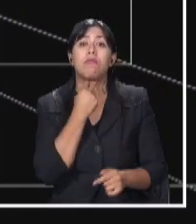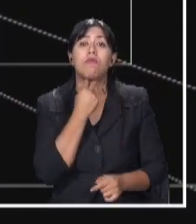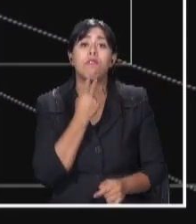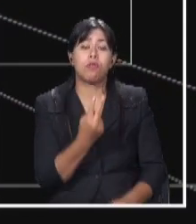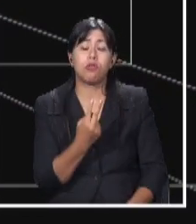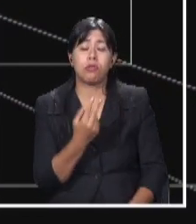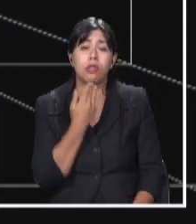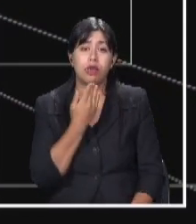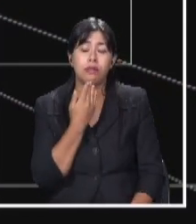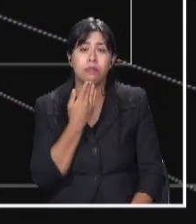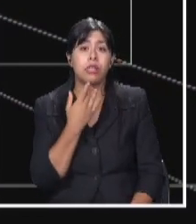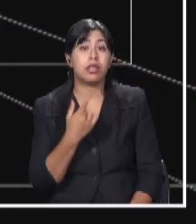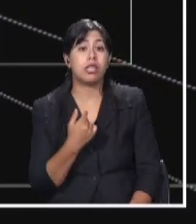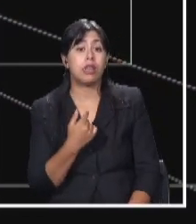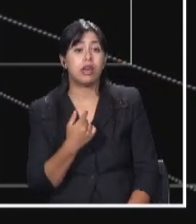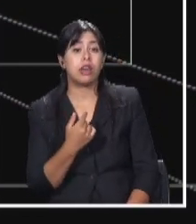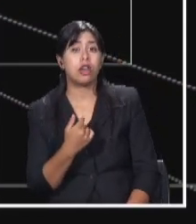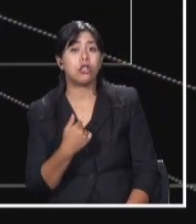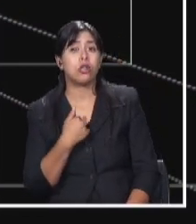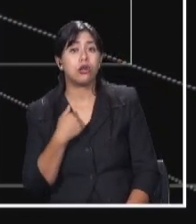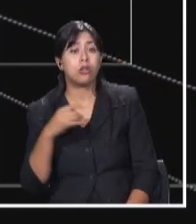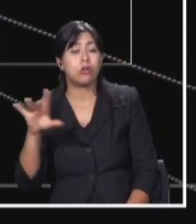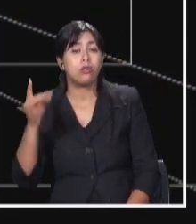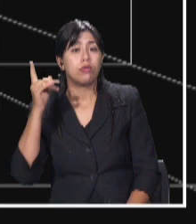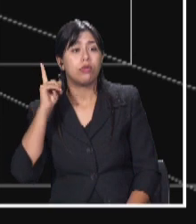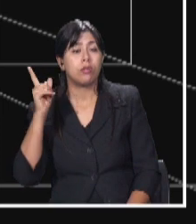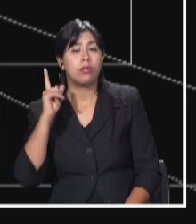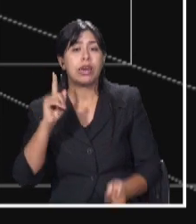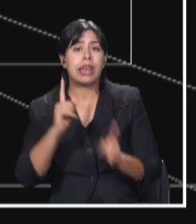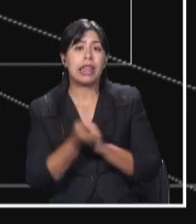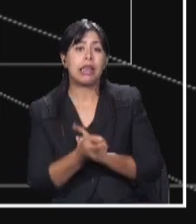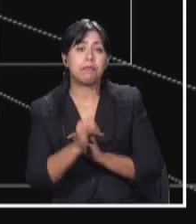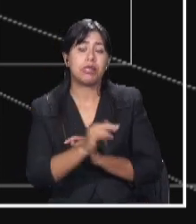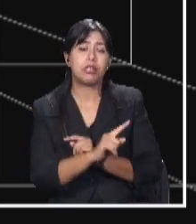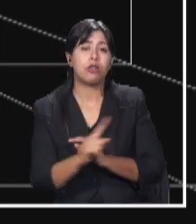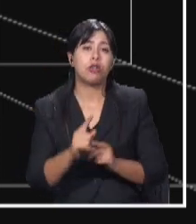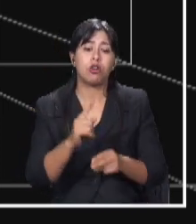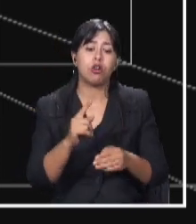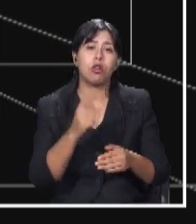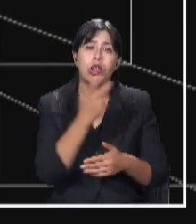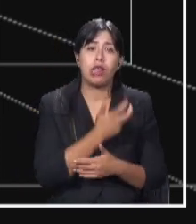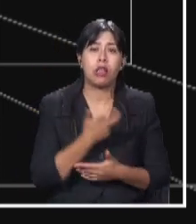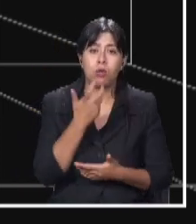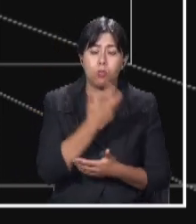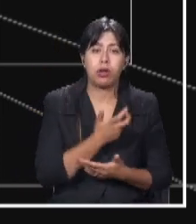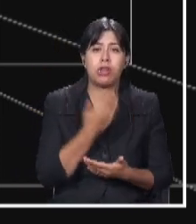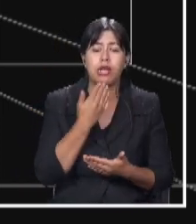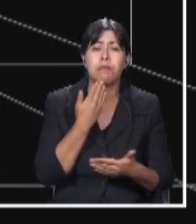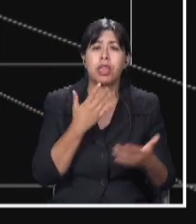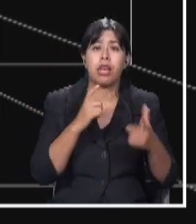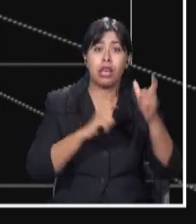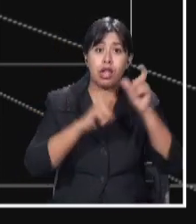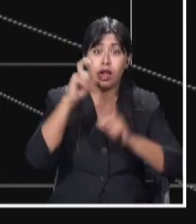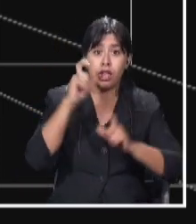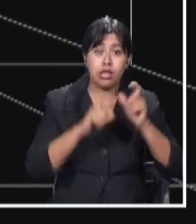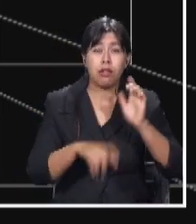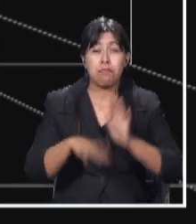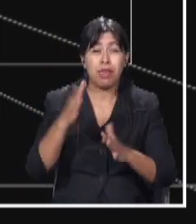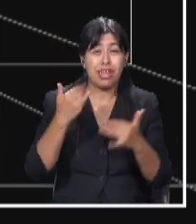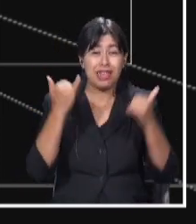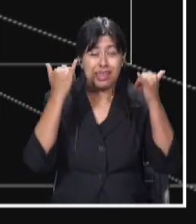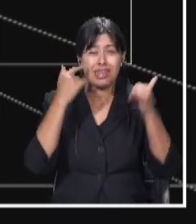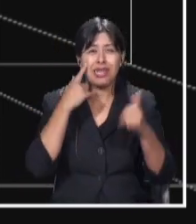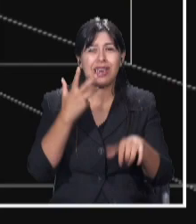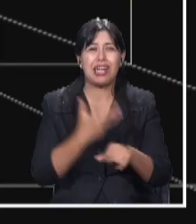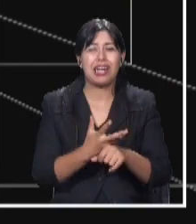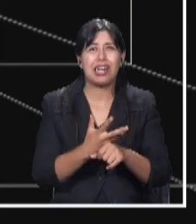la percepción auditiva altera o no la producción del lenguaje. Tiene gestos y lo más entretenido que tiene